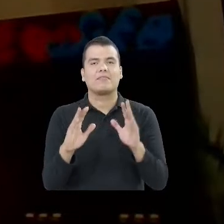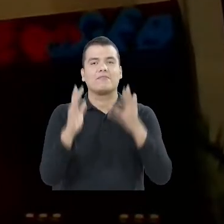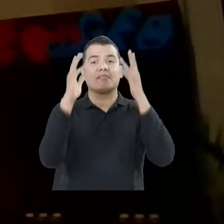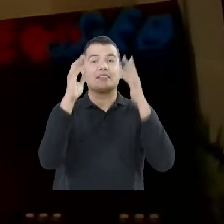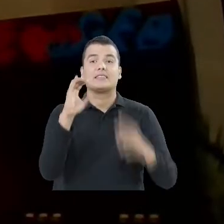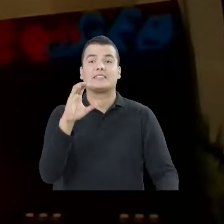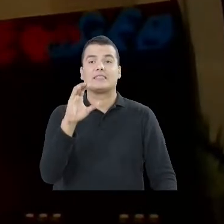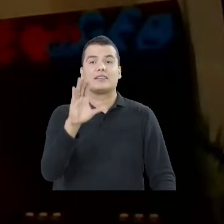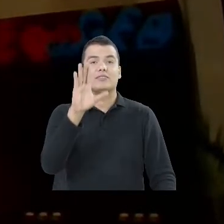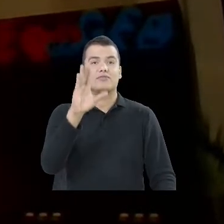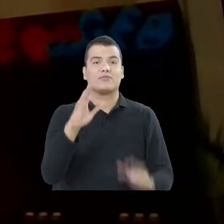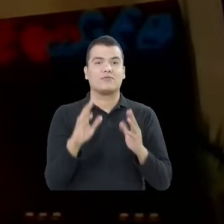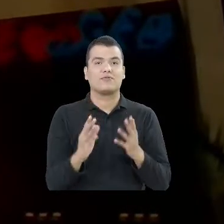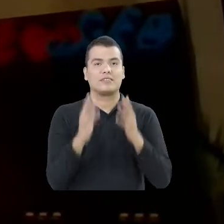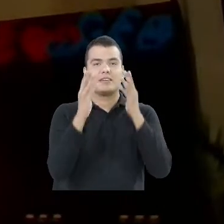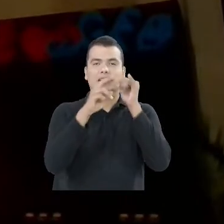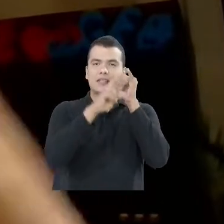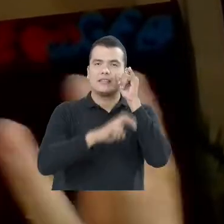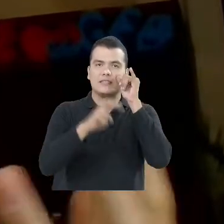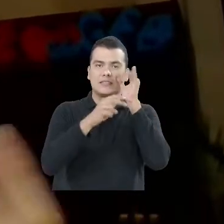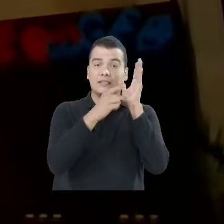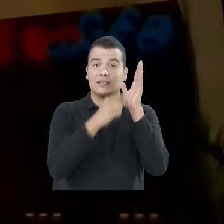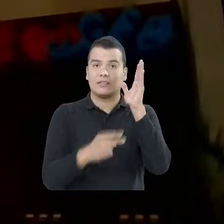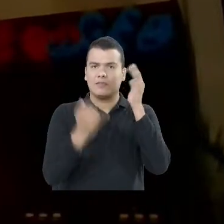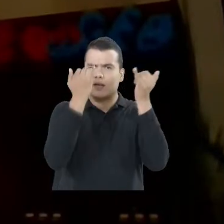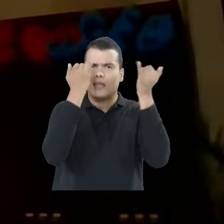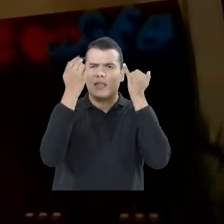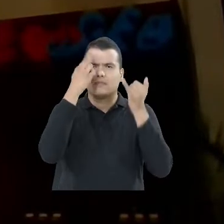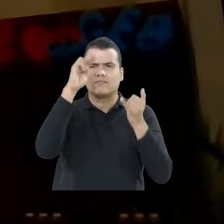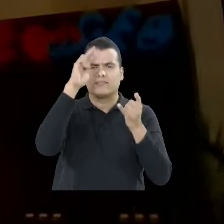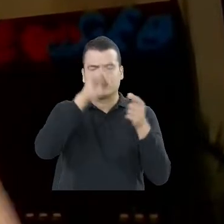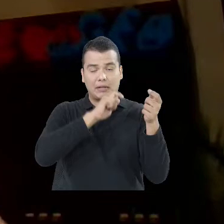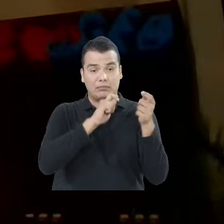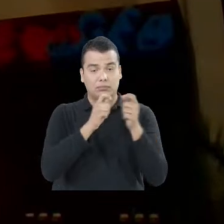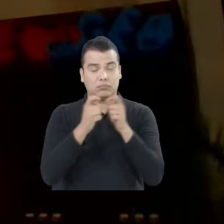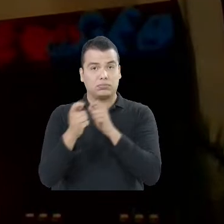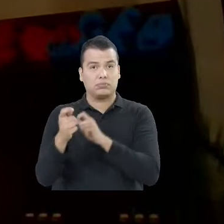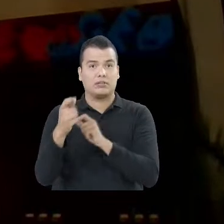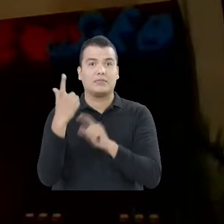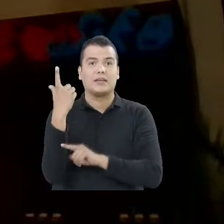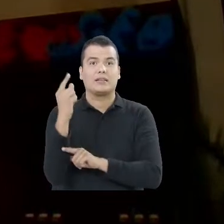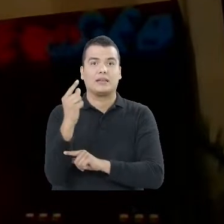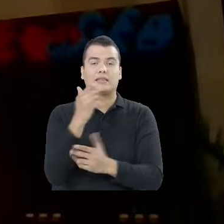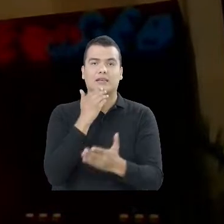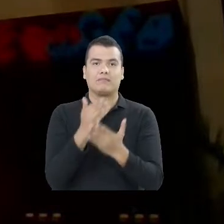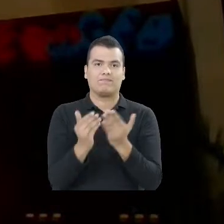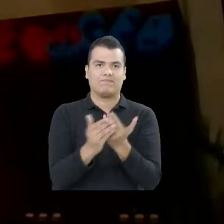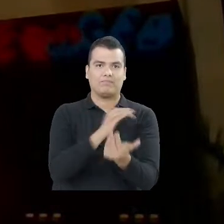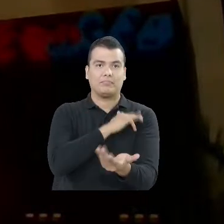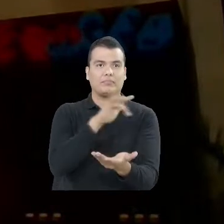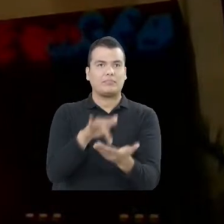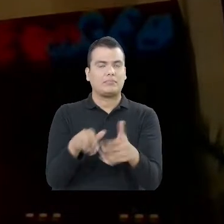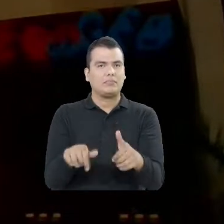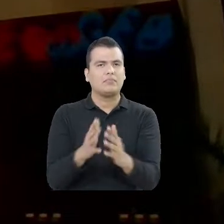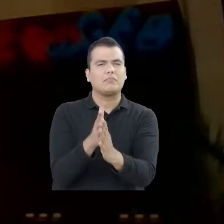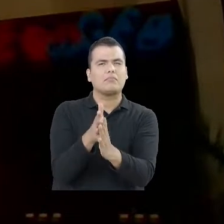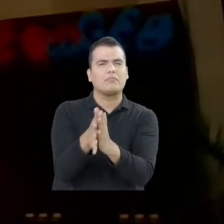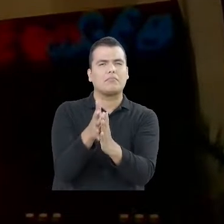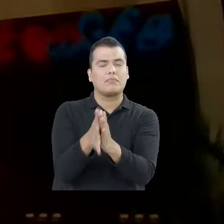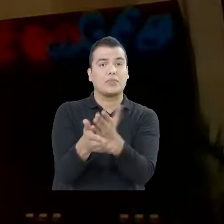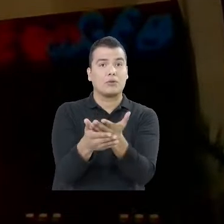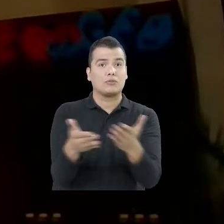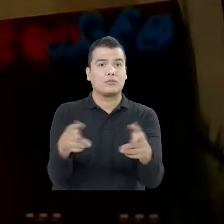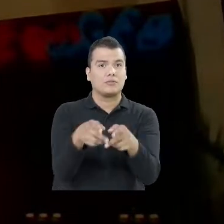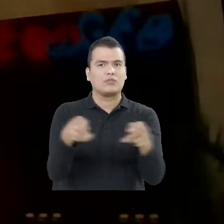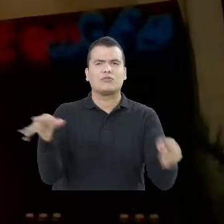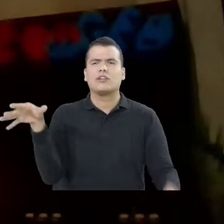de Ciencia, de Innovación y de Transformación Digital. Muchas gracias por invitarme y estoy aquí para compartirles a todos